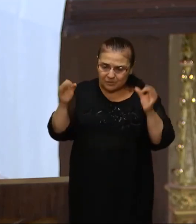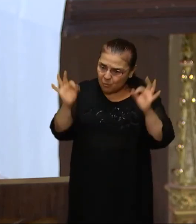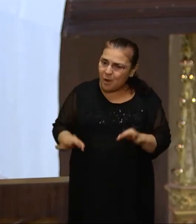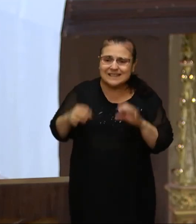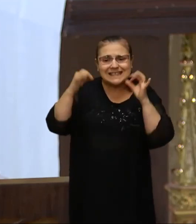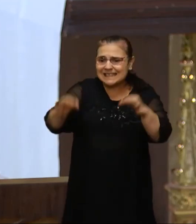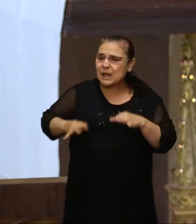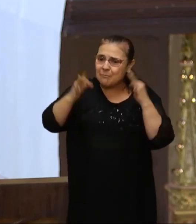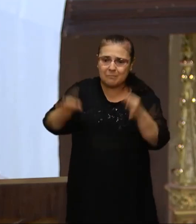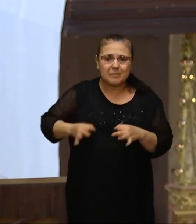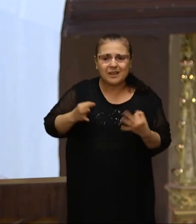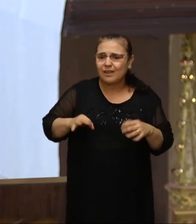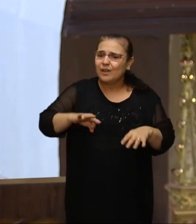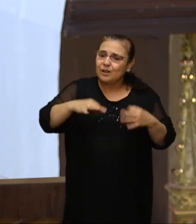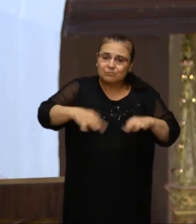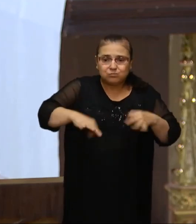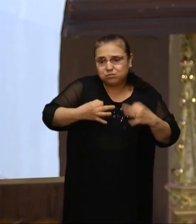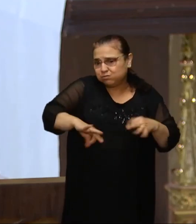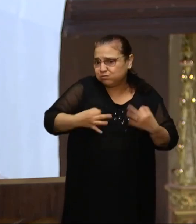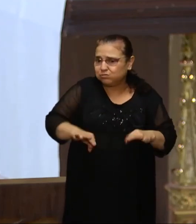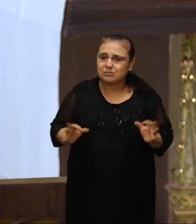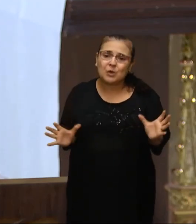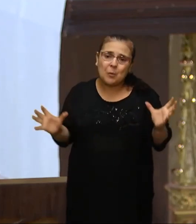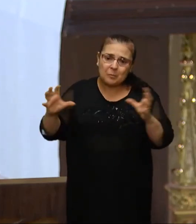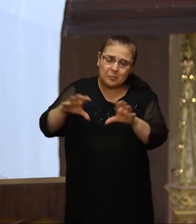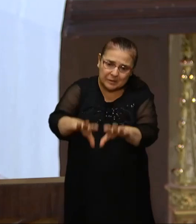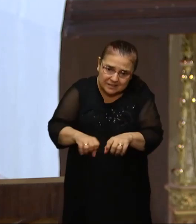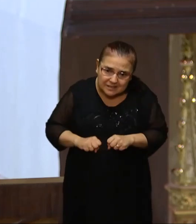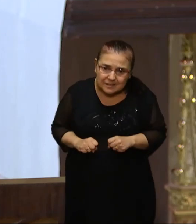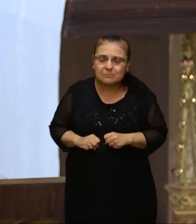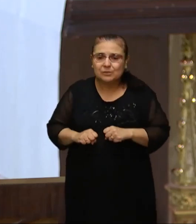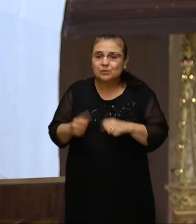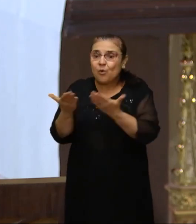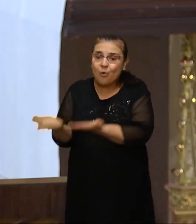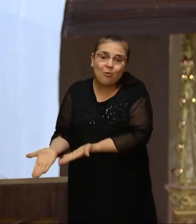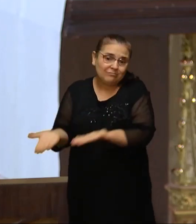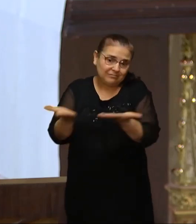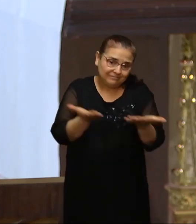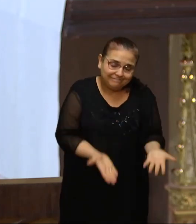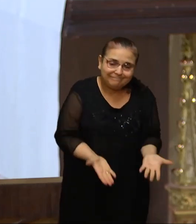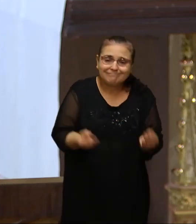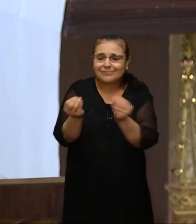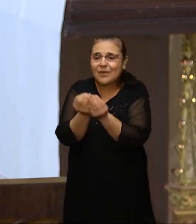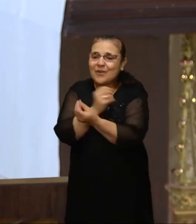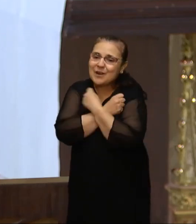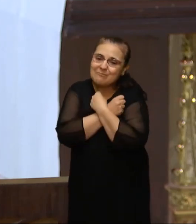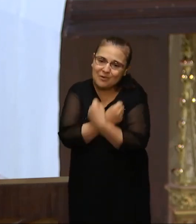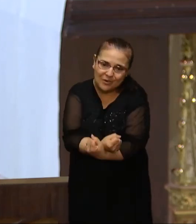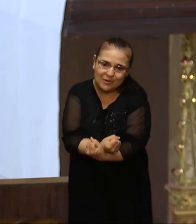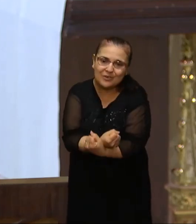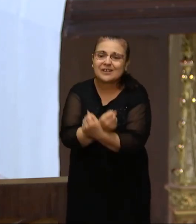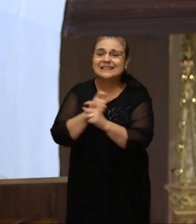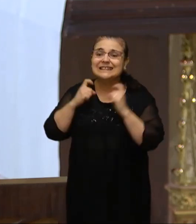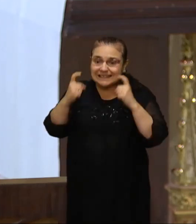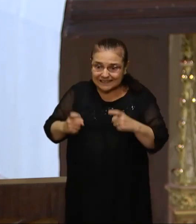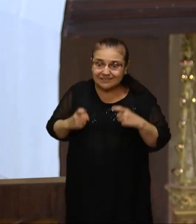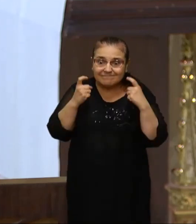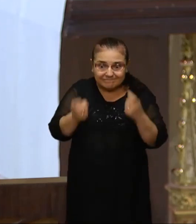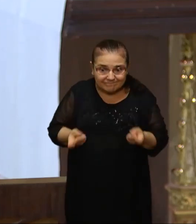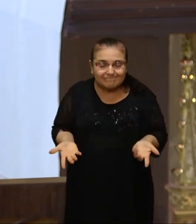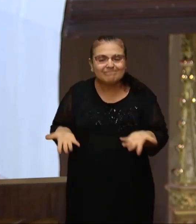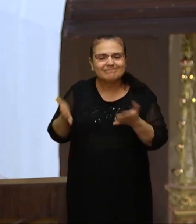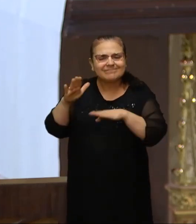humildes Y amables sed comprensivos sobrelleva mutuamente con amor esforzándose en